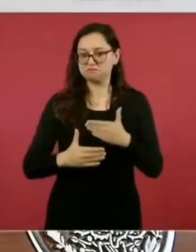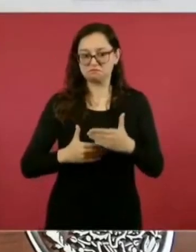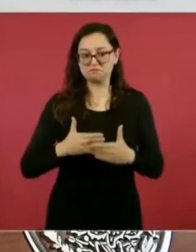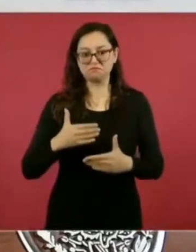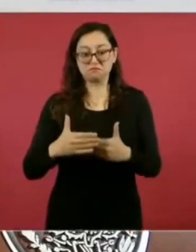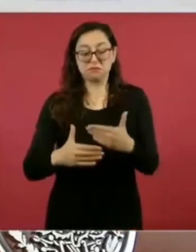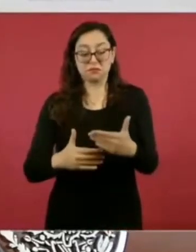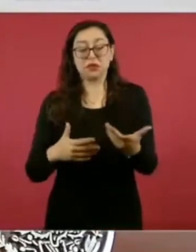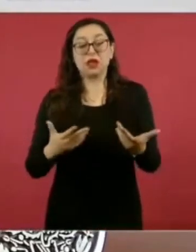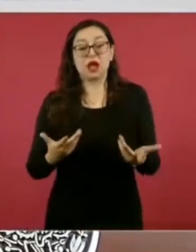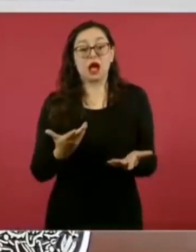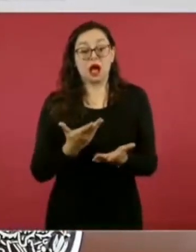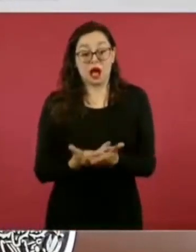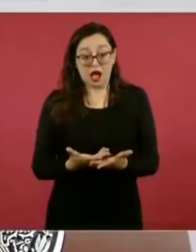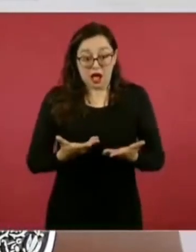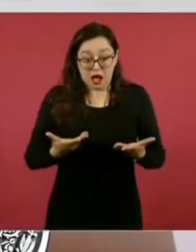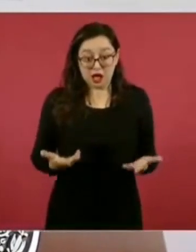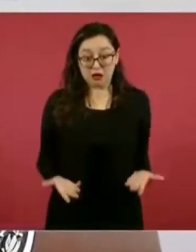publicar